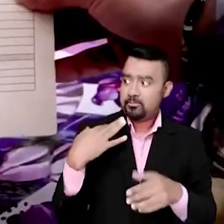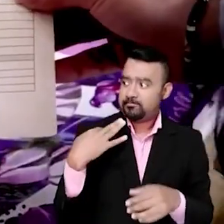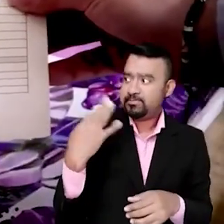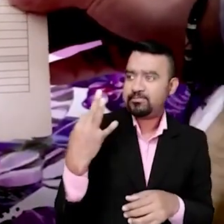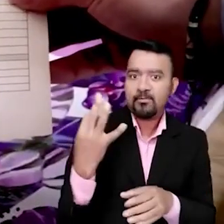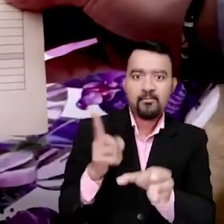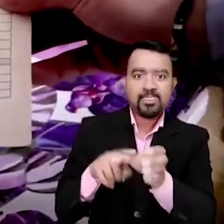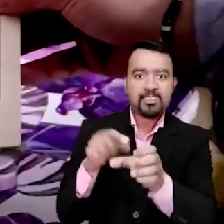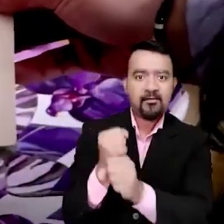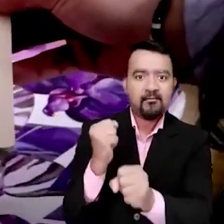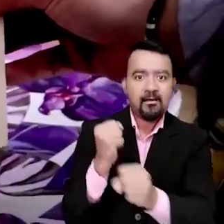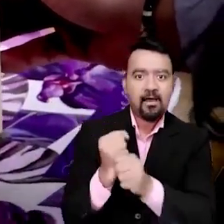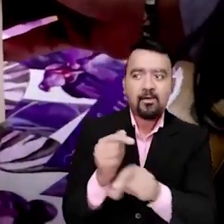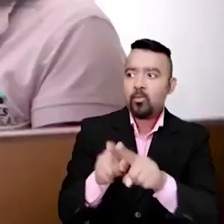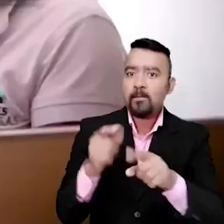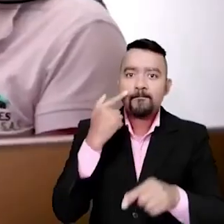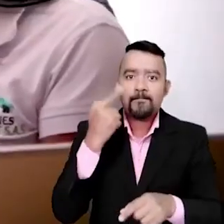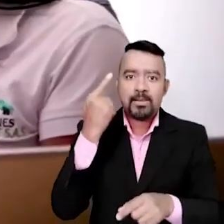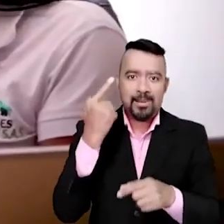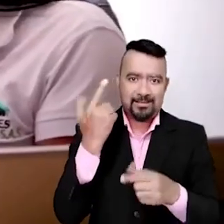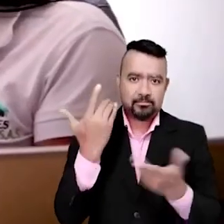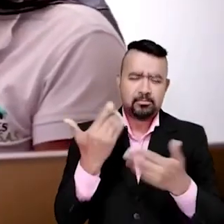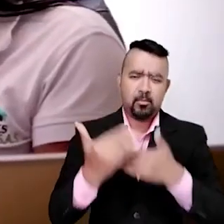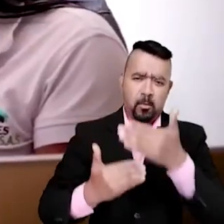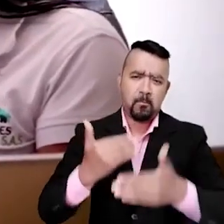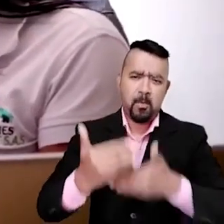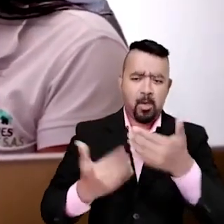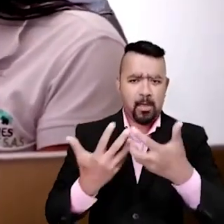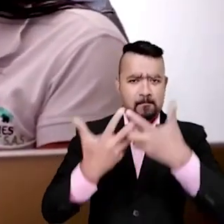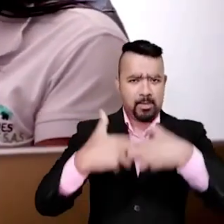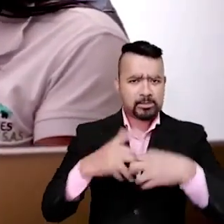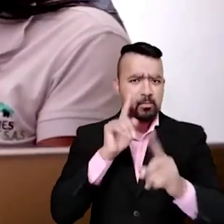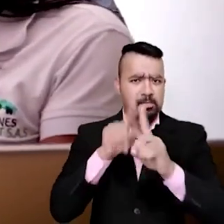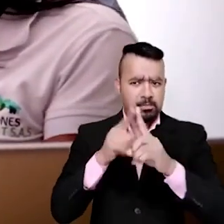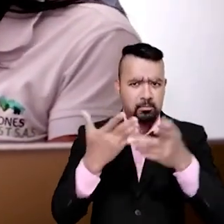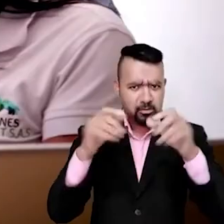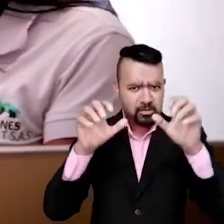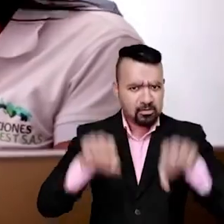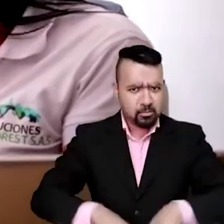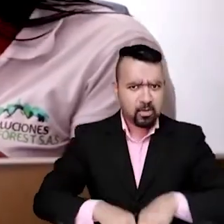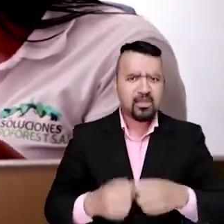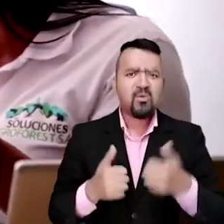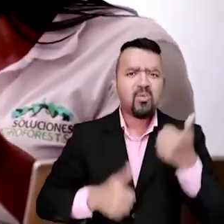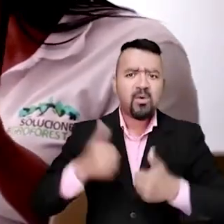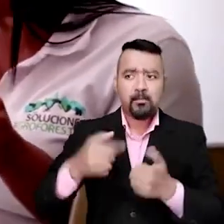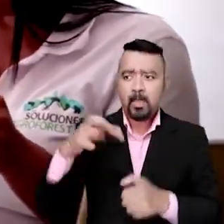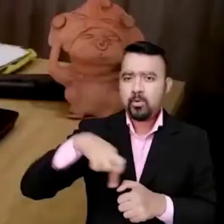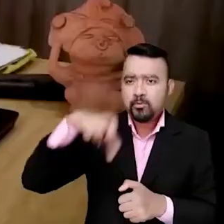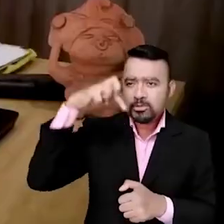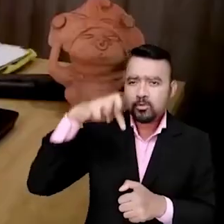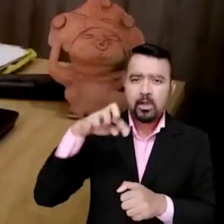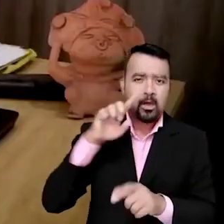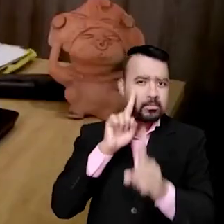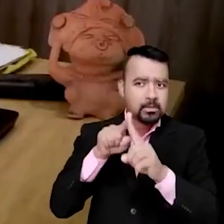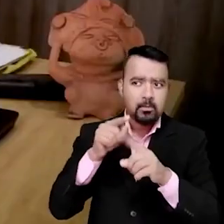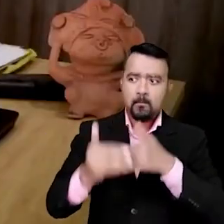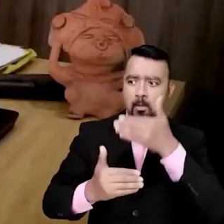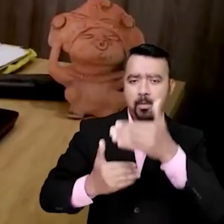acá. Tanto uno puede crecer en la empresa como profesional, también puede, tiene la oportunidad de crecer